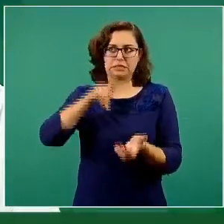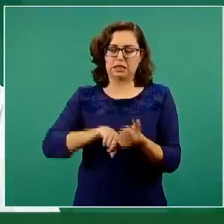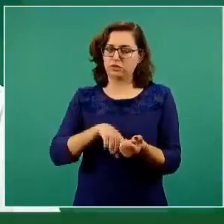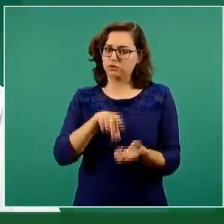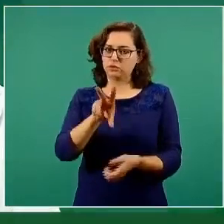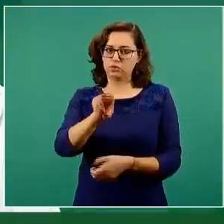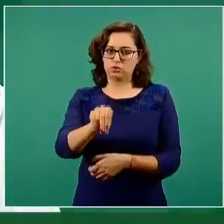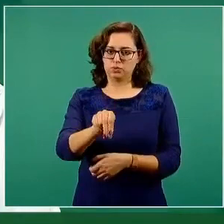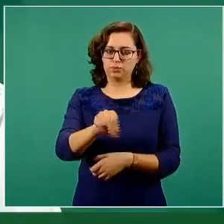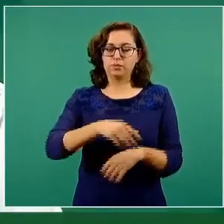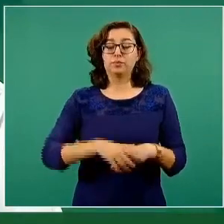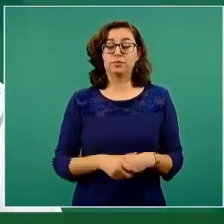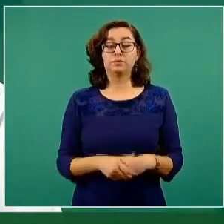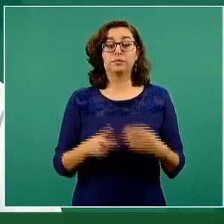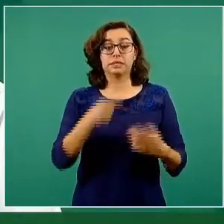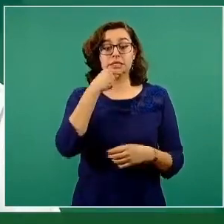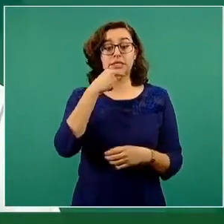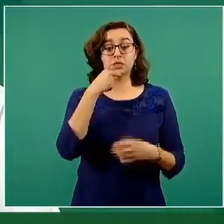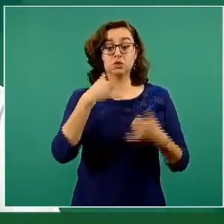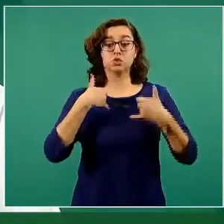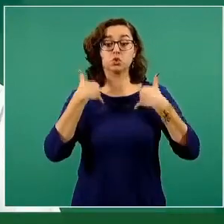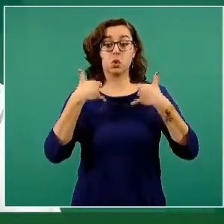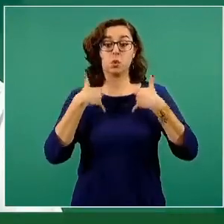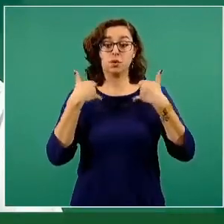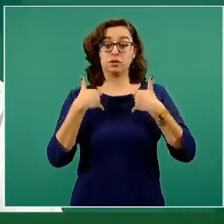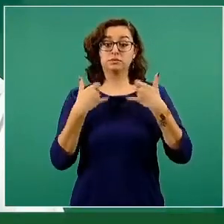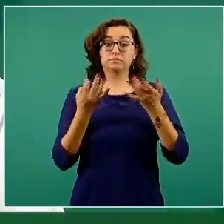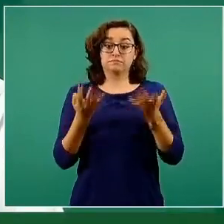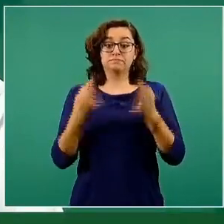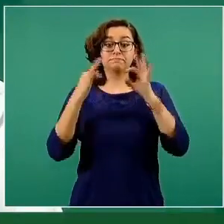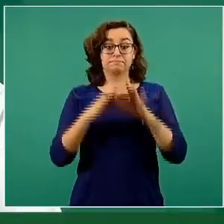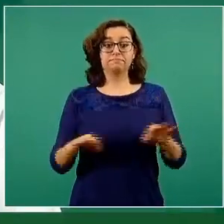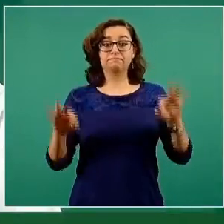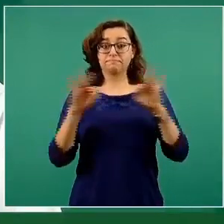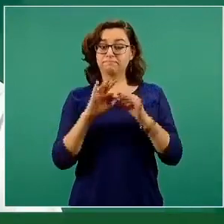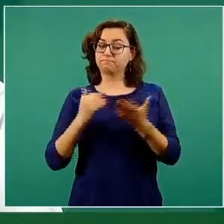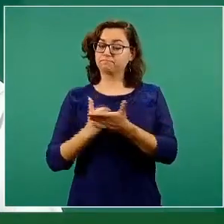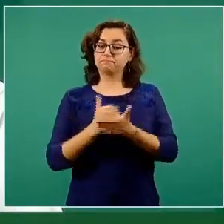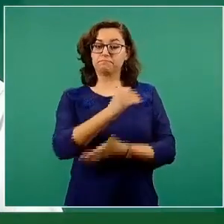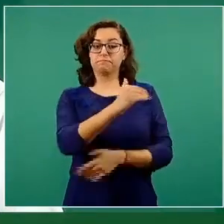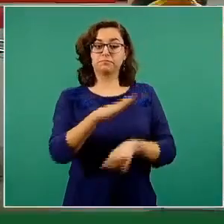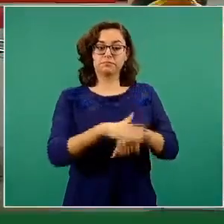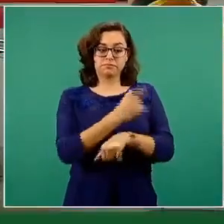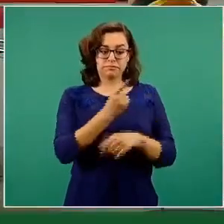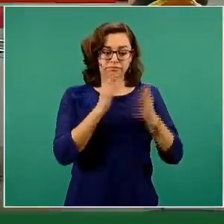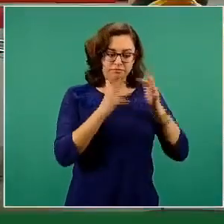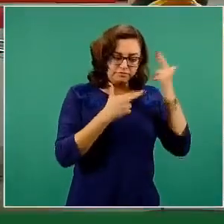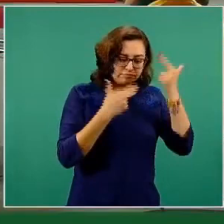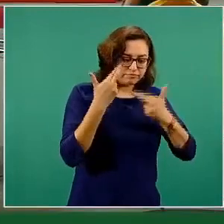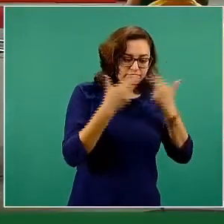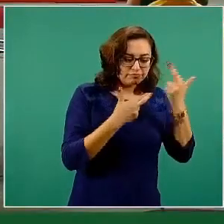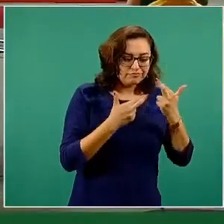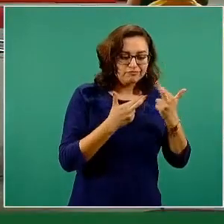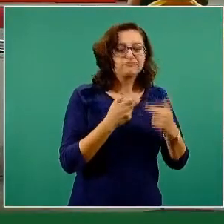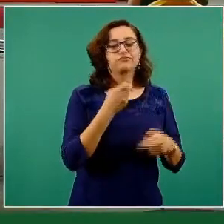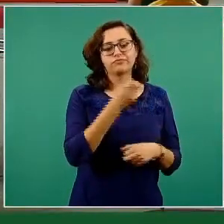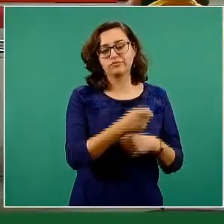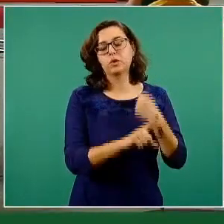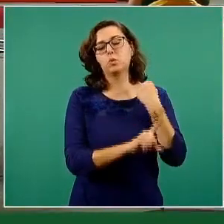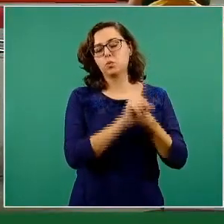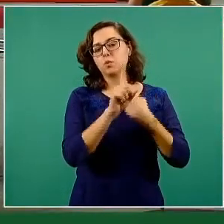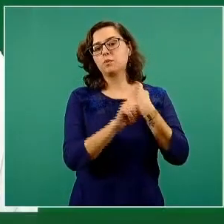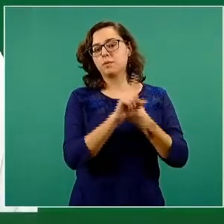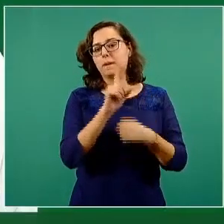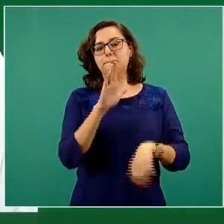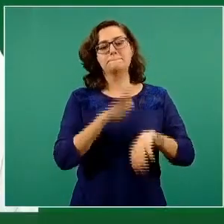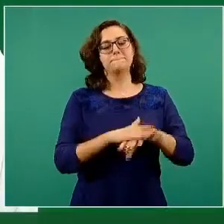la juventud, de estos productos que la ciencia ha probado de manera muy clara son el motor de las